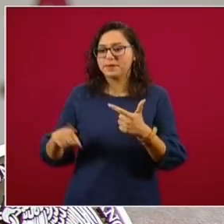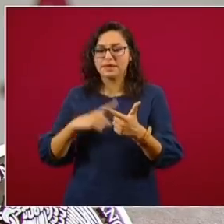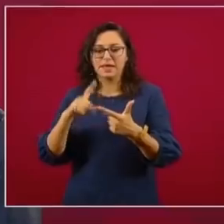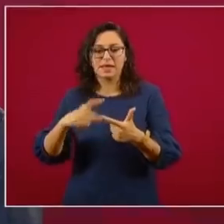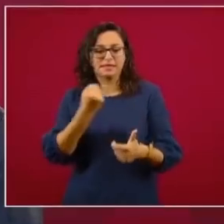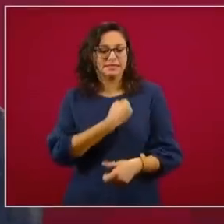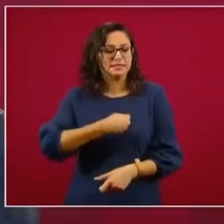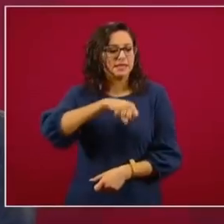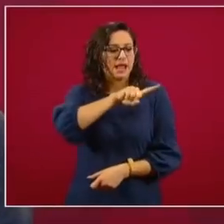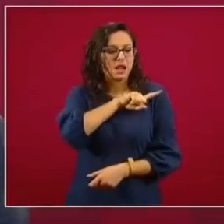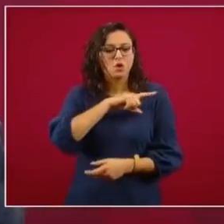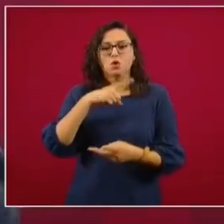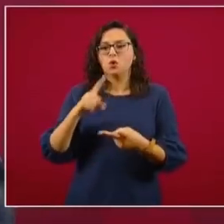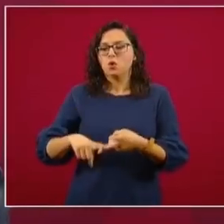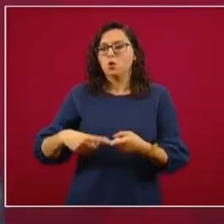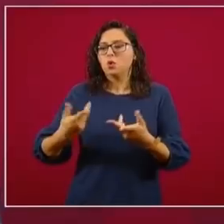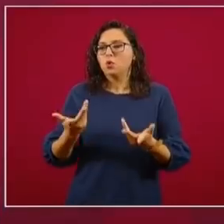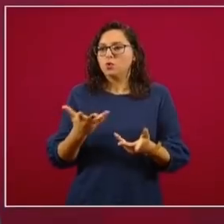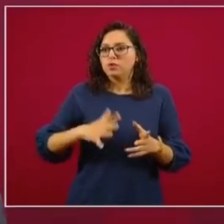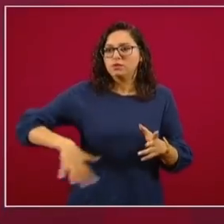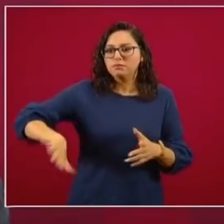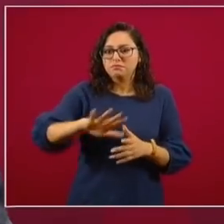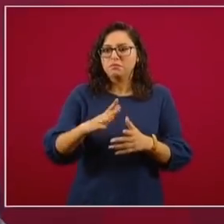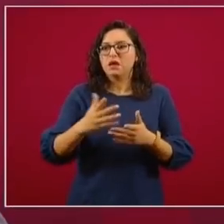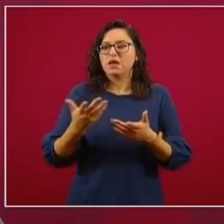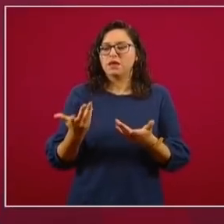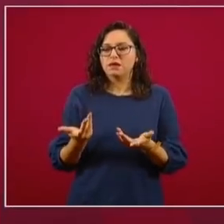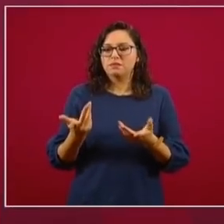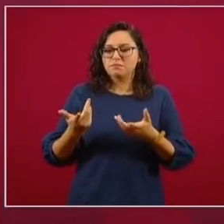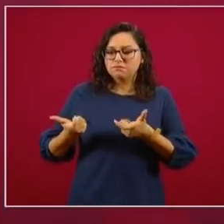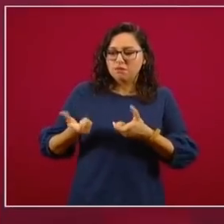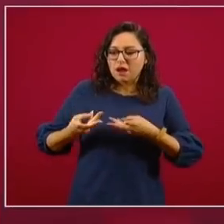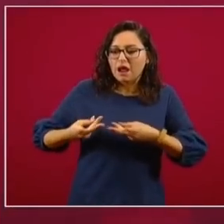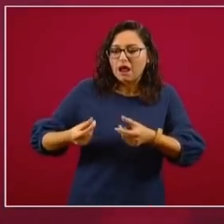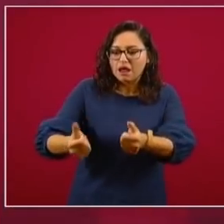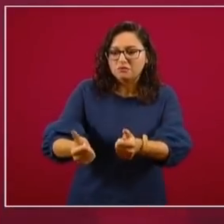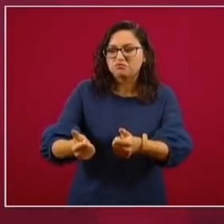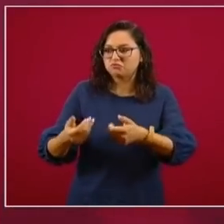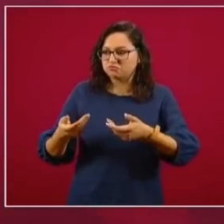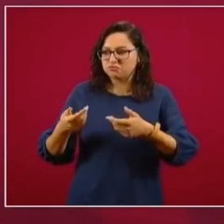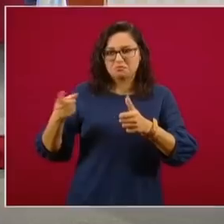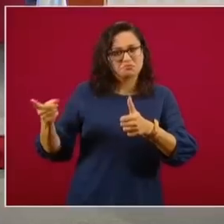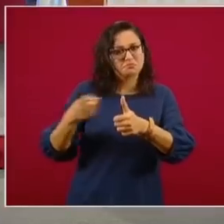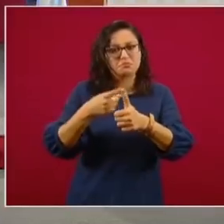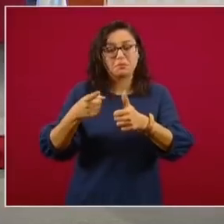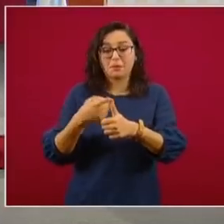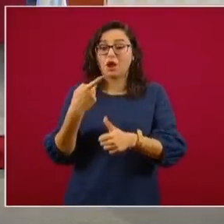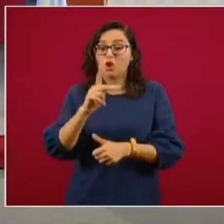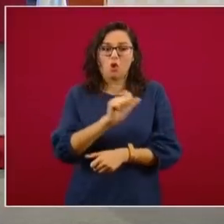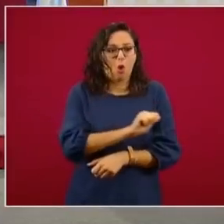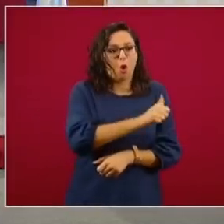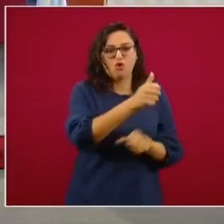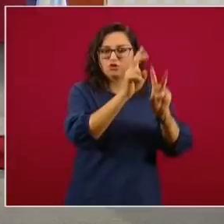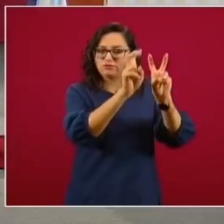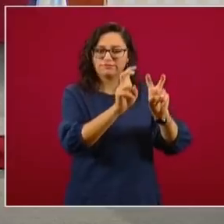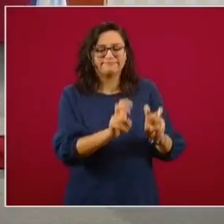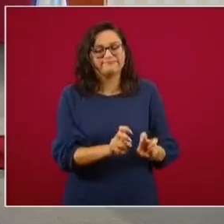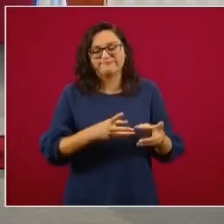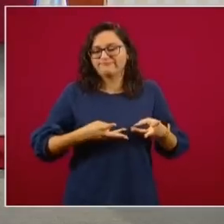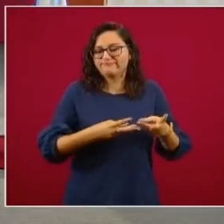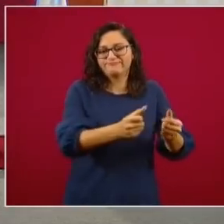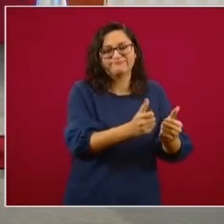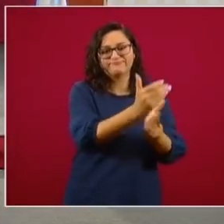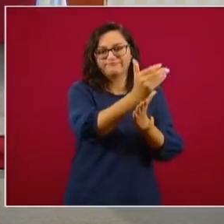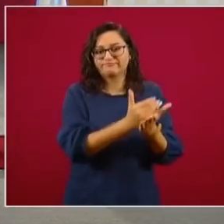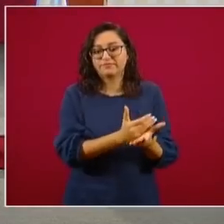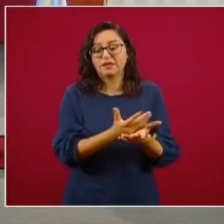quiere decir que hubo rubros importantes que cayeron. Dado que está aquí el presidente, de una vez le avisamos que el gasto de la presidencia cayó